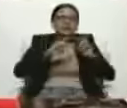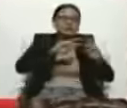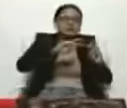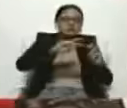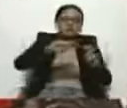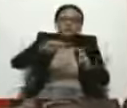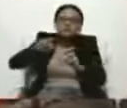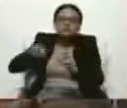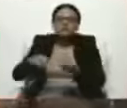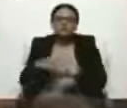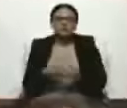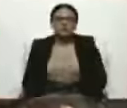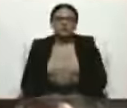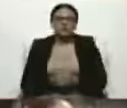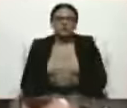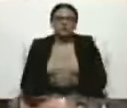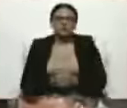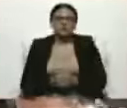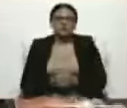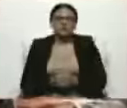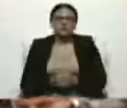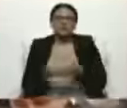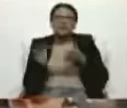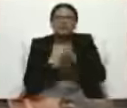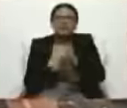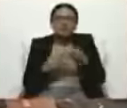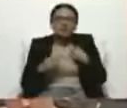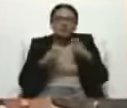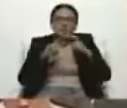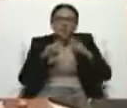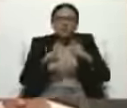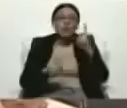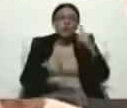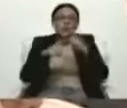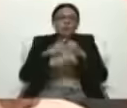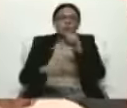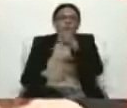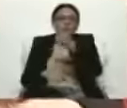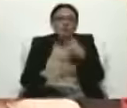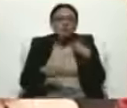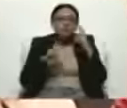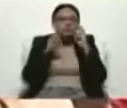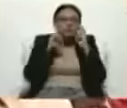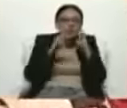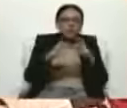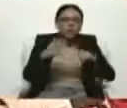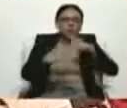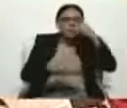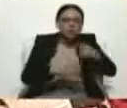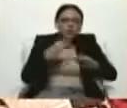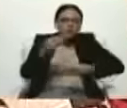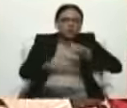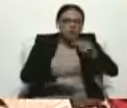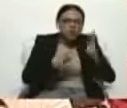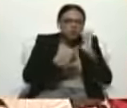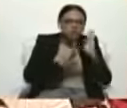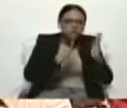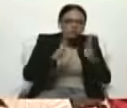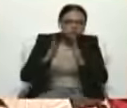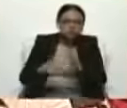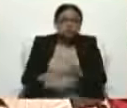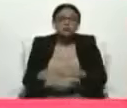de el 1x10 de la maquinaria electoral, del 5x5, y seguramente va a hacer algunos anuncios.